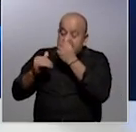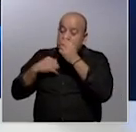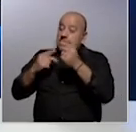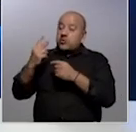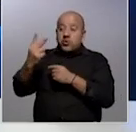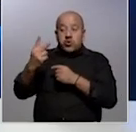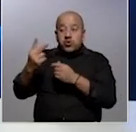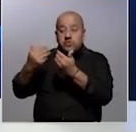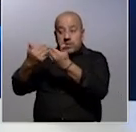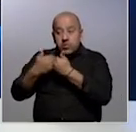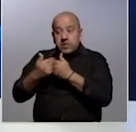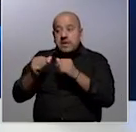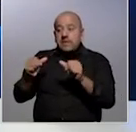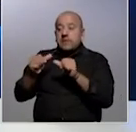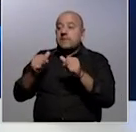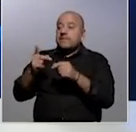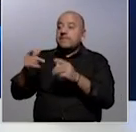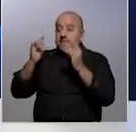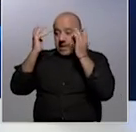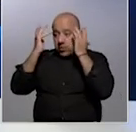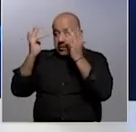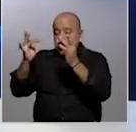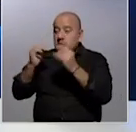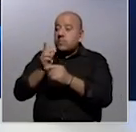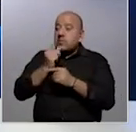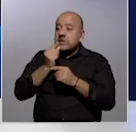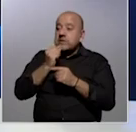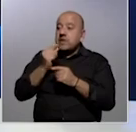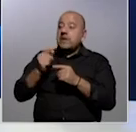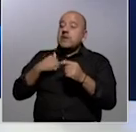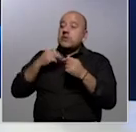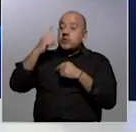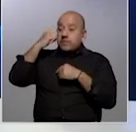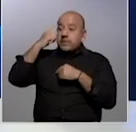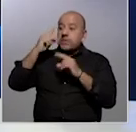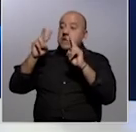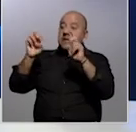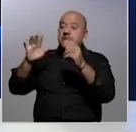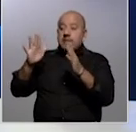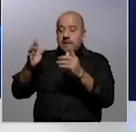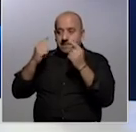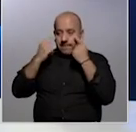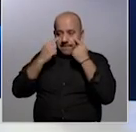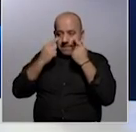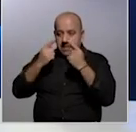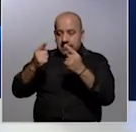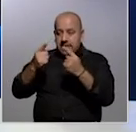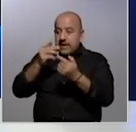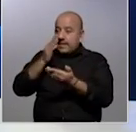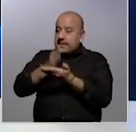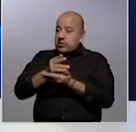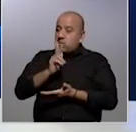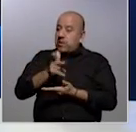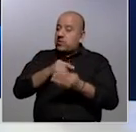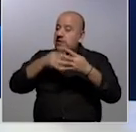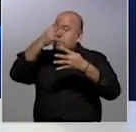que me has hecho en relación a la educación policial considero que la perspectiva de derechos humanos tienen que estar transversalizado